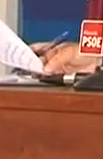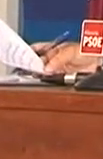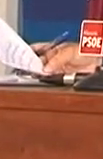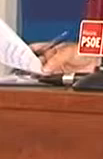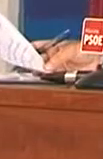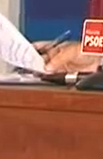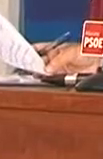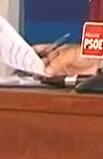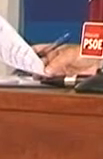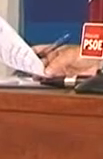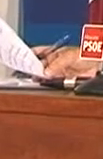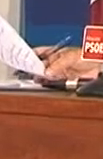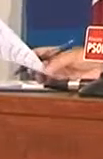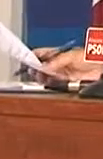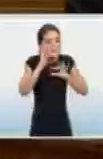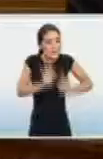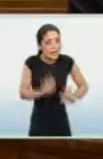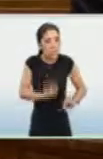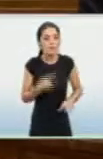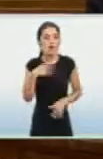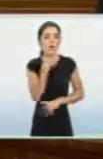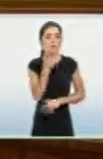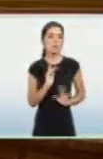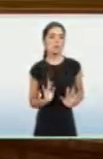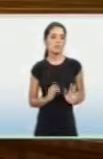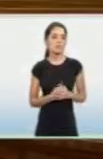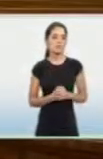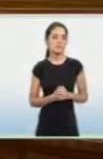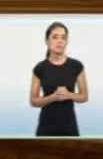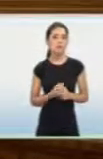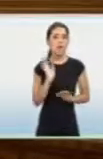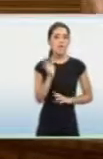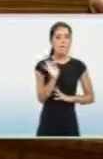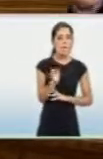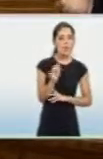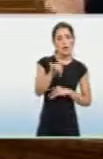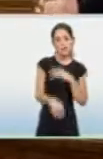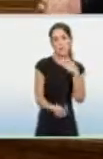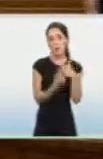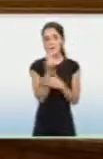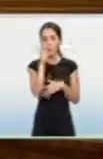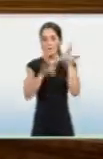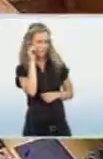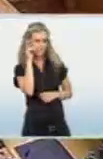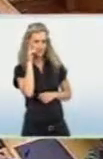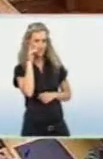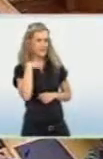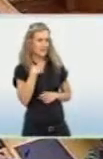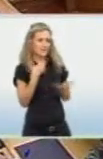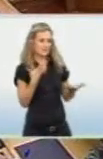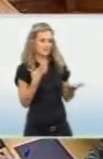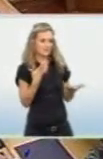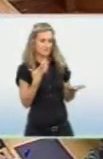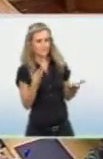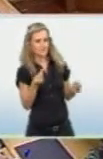resaltado los avances experimentados por la región en materia de educación, sanidad y servicios sociales. Por contra, han criticado las descapitalizaciones que ha llevado a cabo el PP en